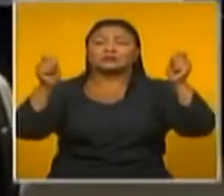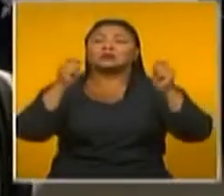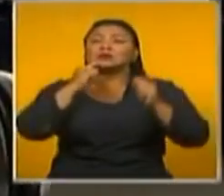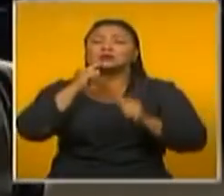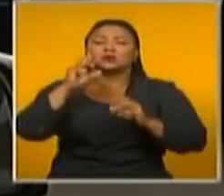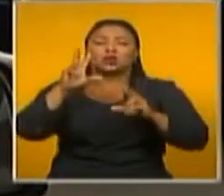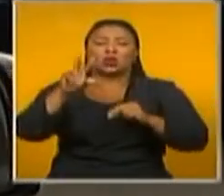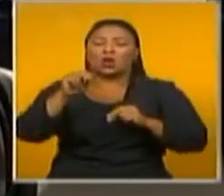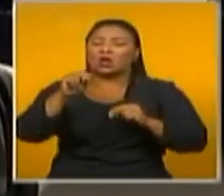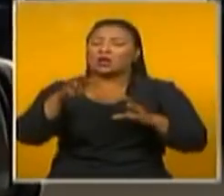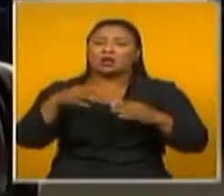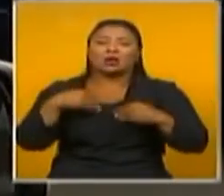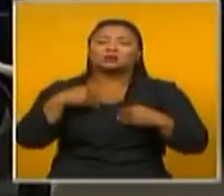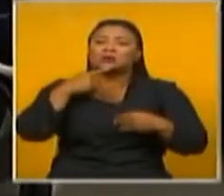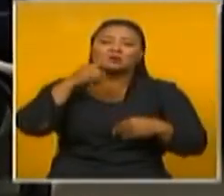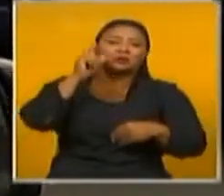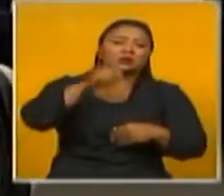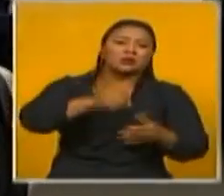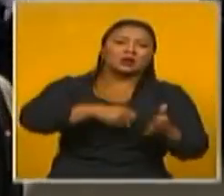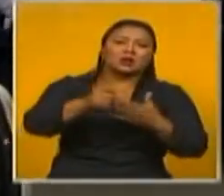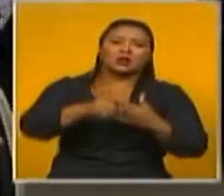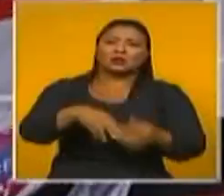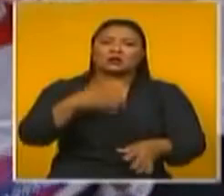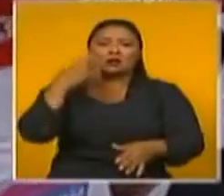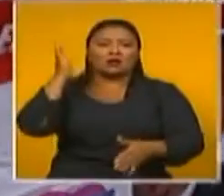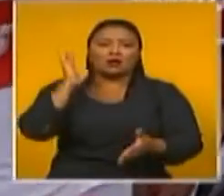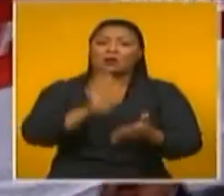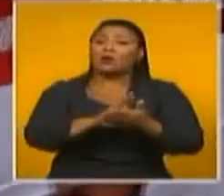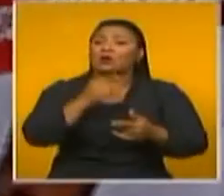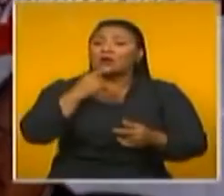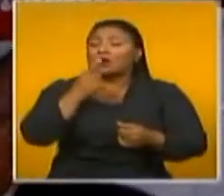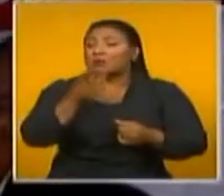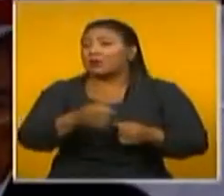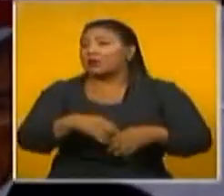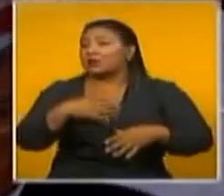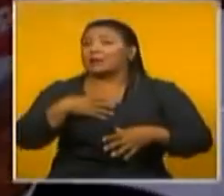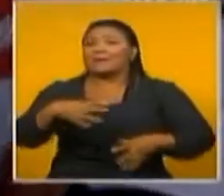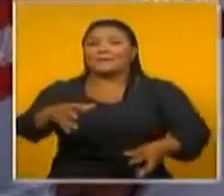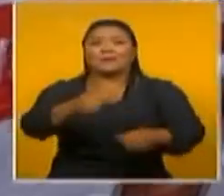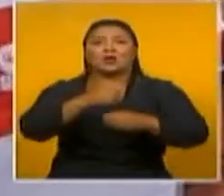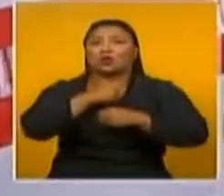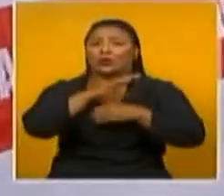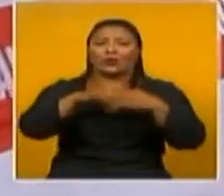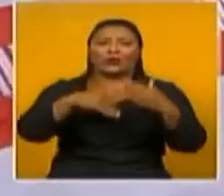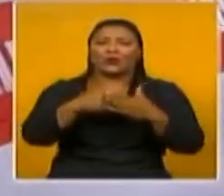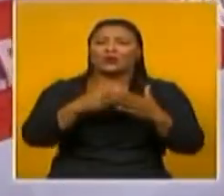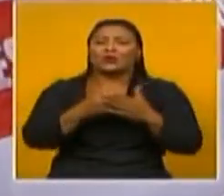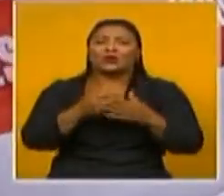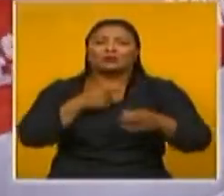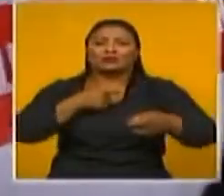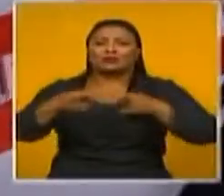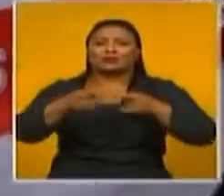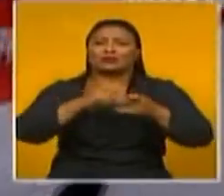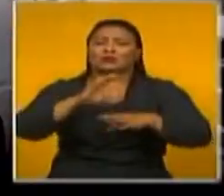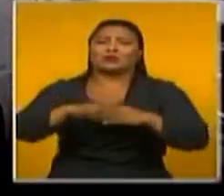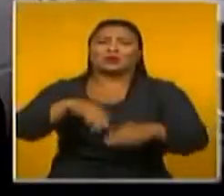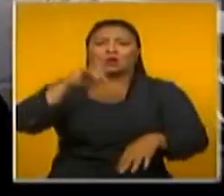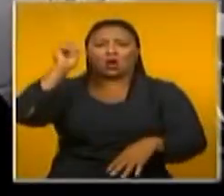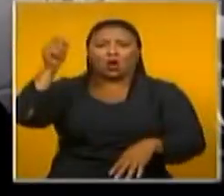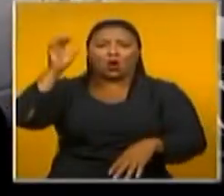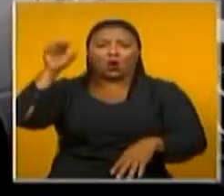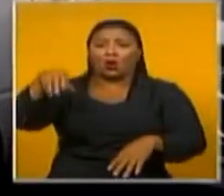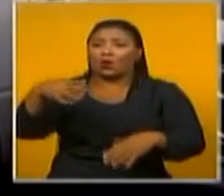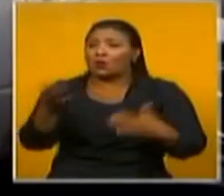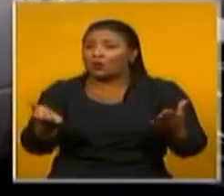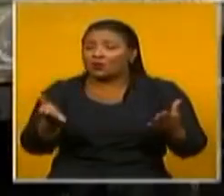rechazaban la postura de quienes fueron calificados como traidores al pretender apoderarse de todos los controles del Estado mediante una